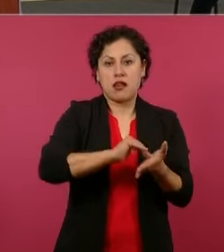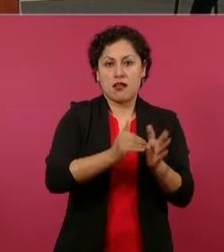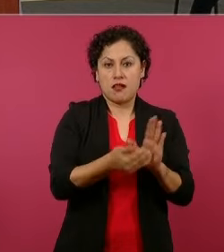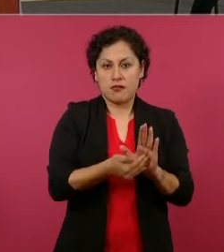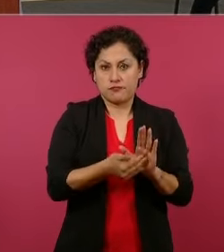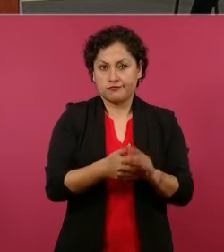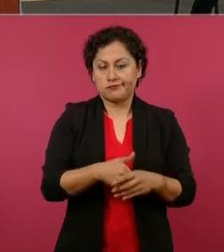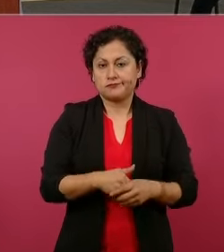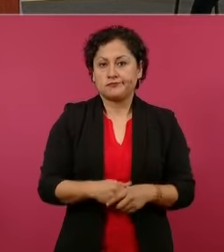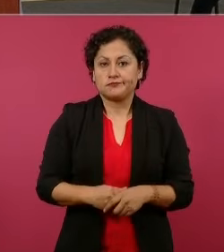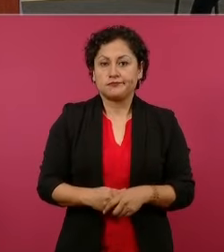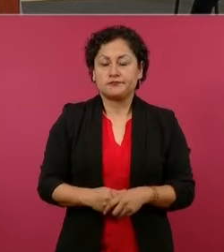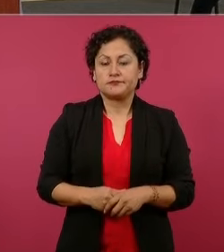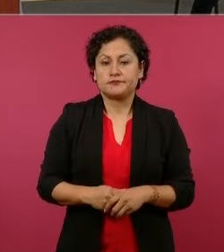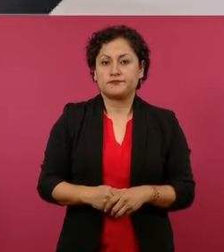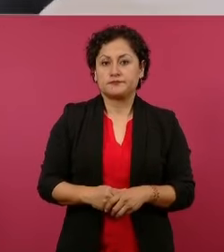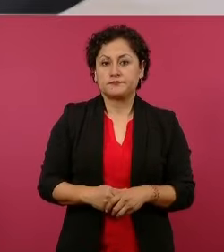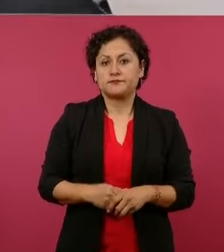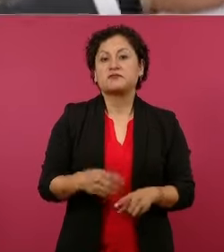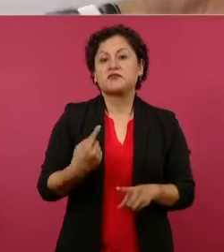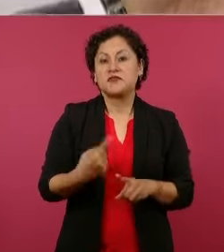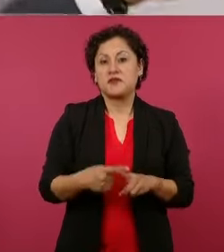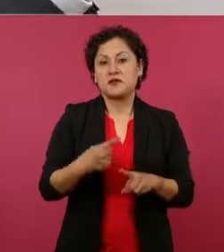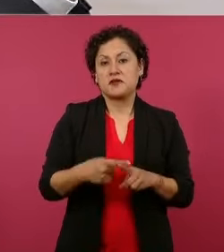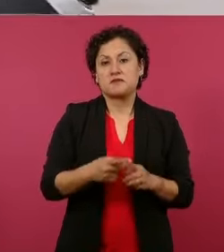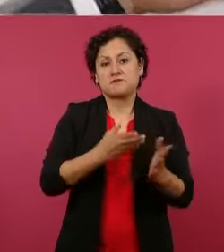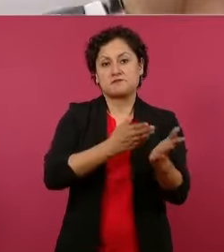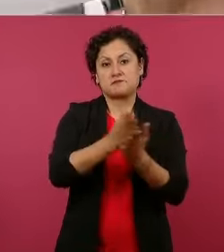eso que son los